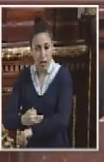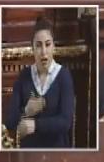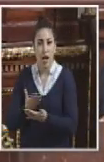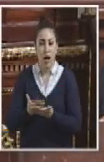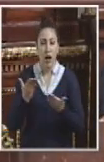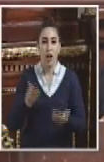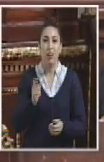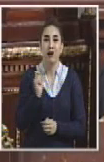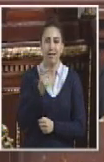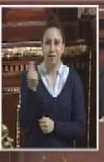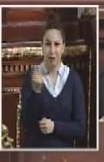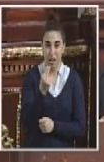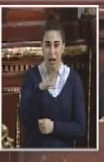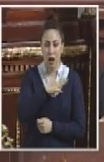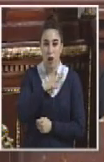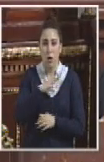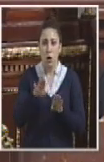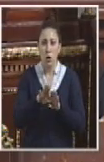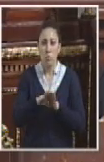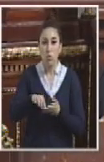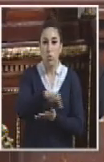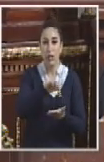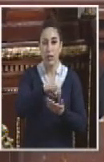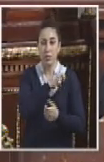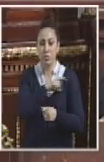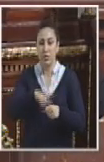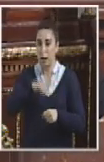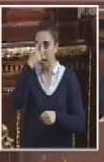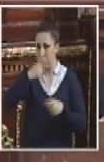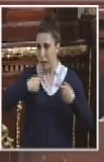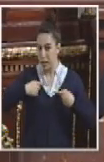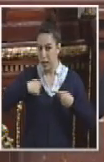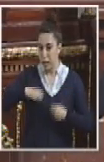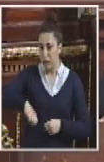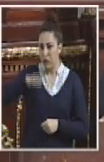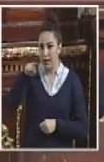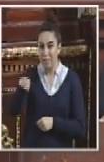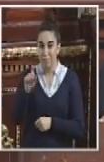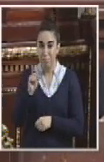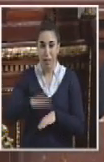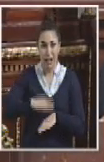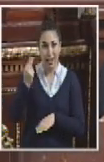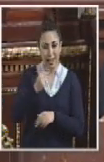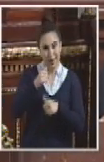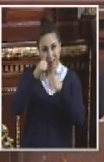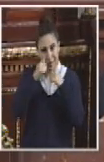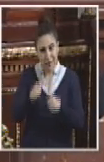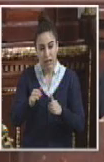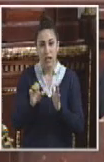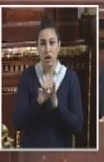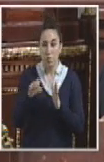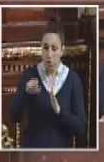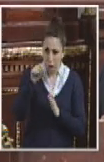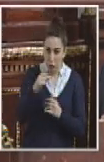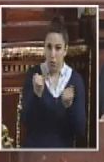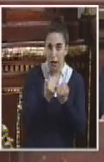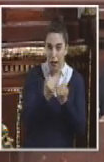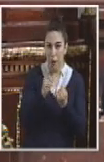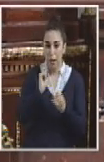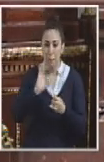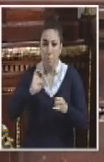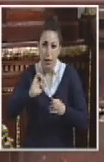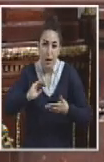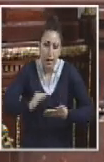contar con una estancia para los adultos mayores que lo necesiten. Así como los menores o para